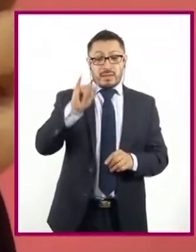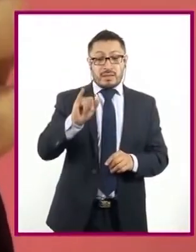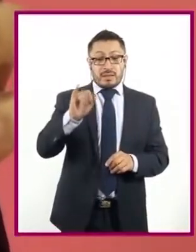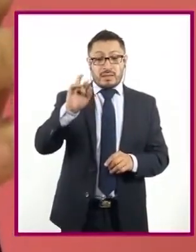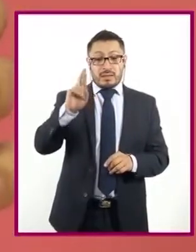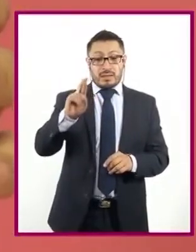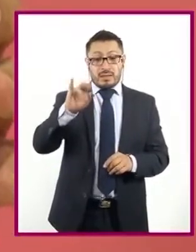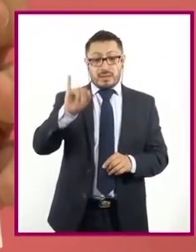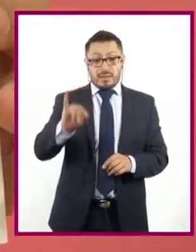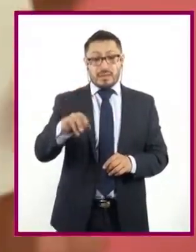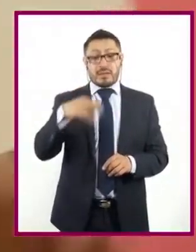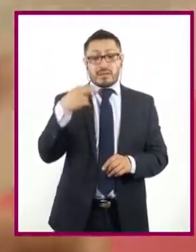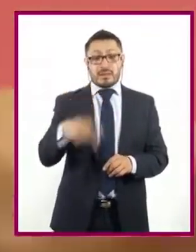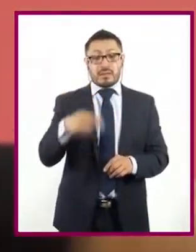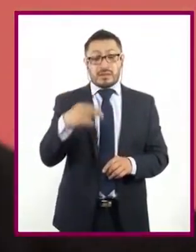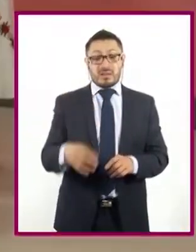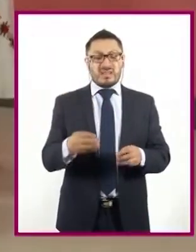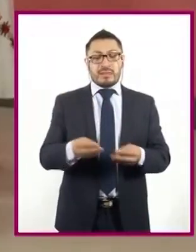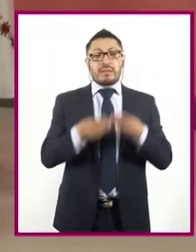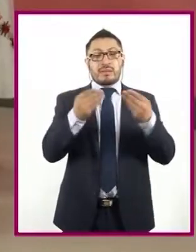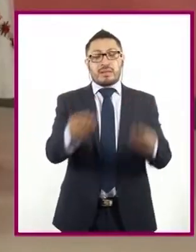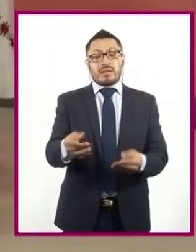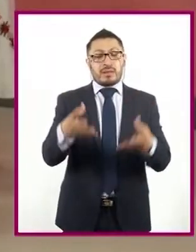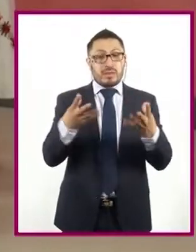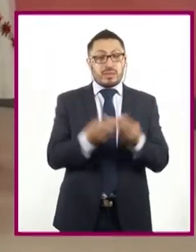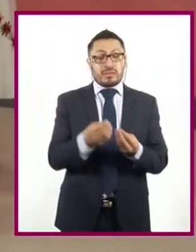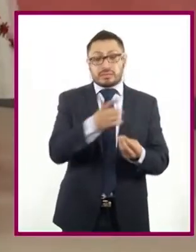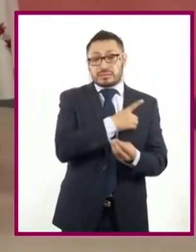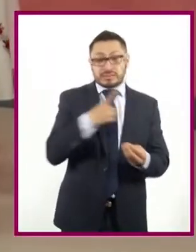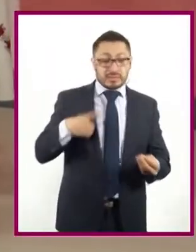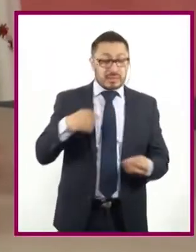deber, obligación y honor.